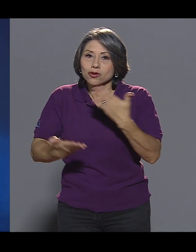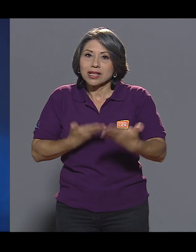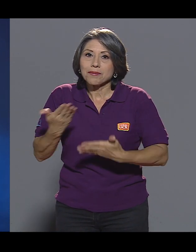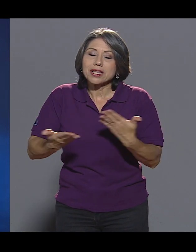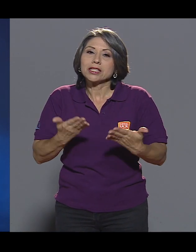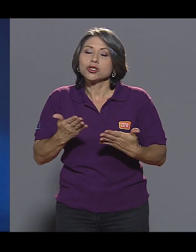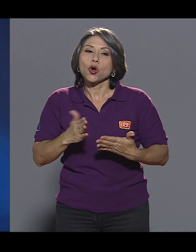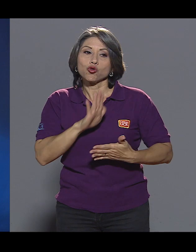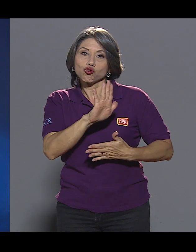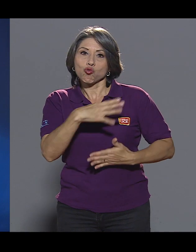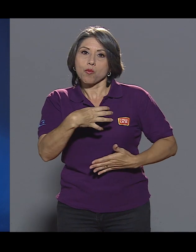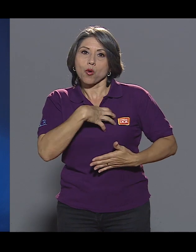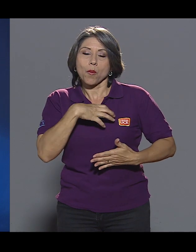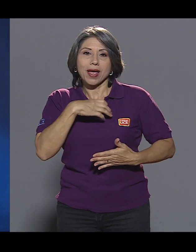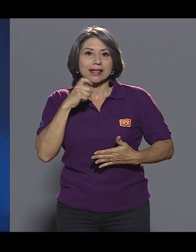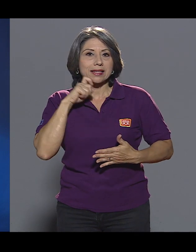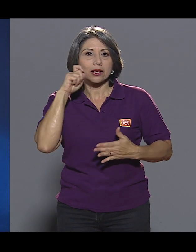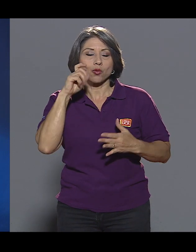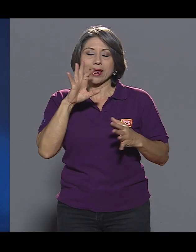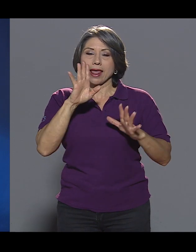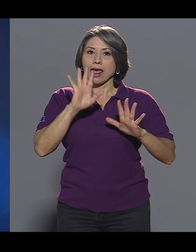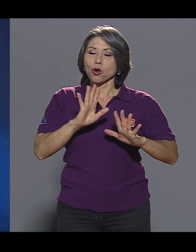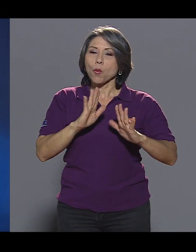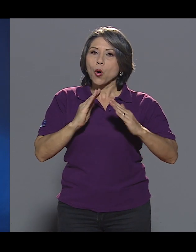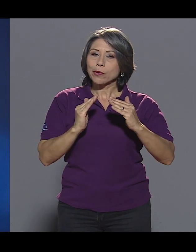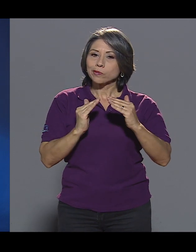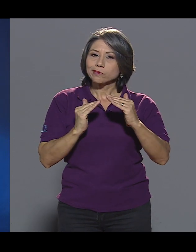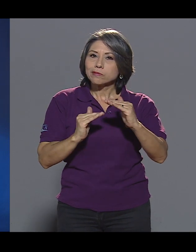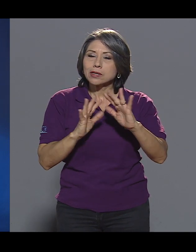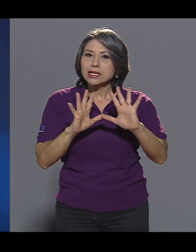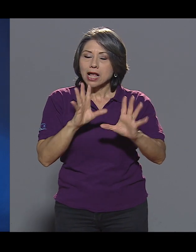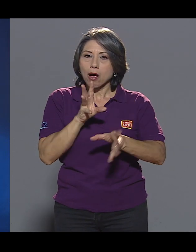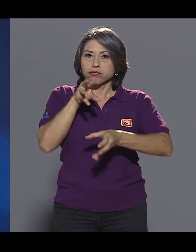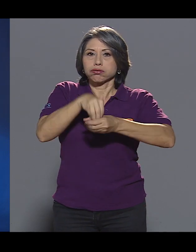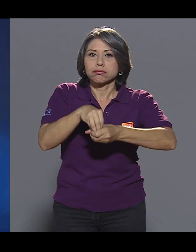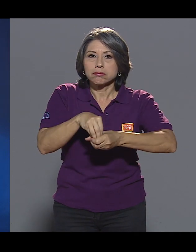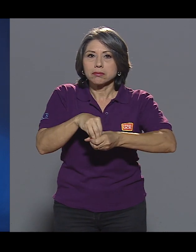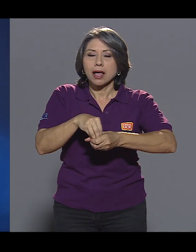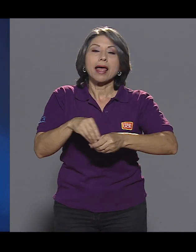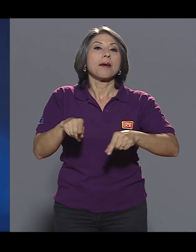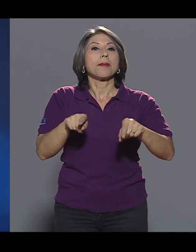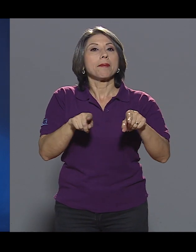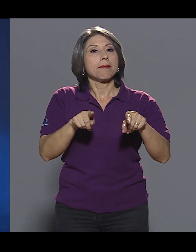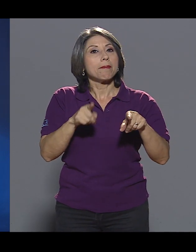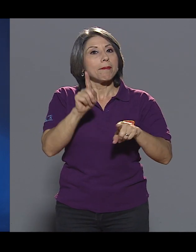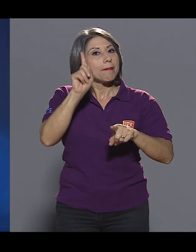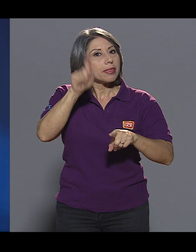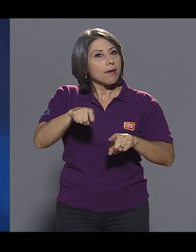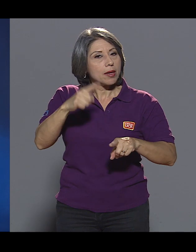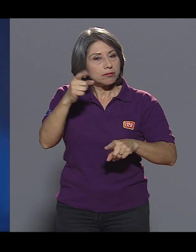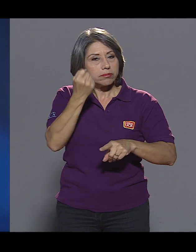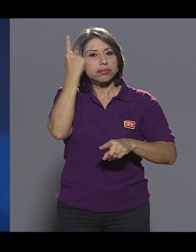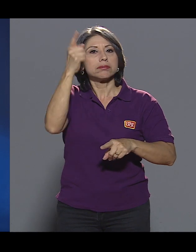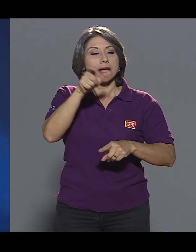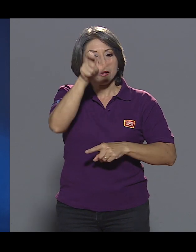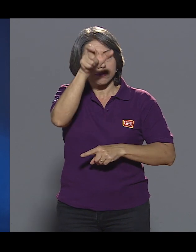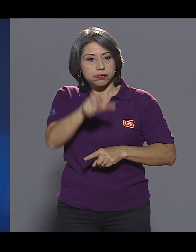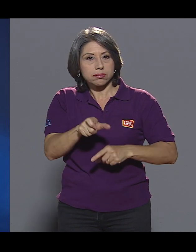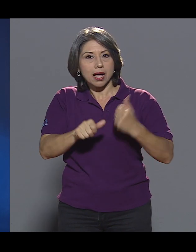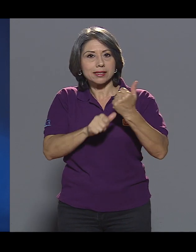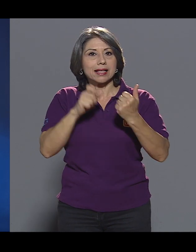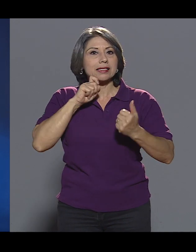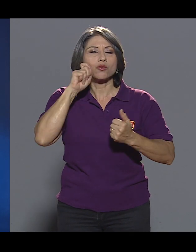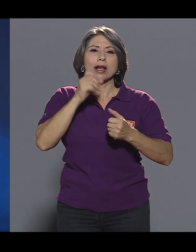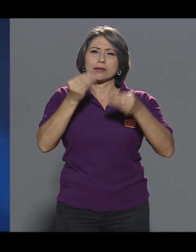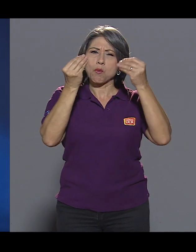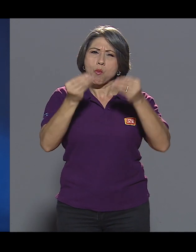embargo, una de las cosas en las que sí tenemos que rescatar mucho es de que estas figuras son figuras muy profesionales. El asistente sexual